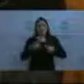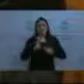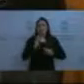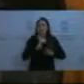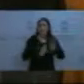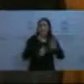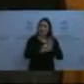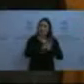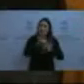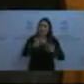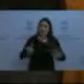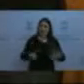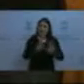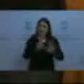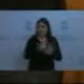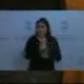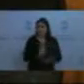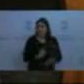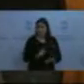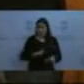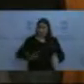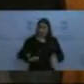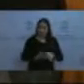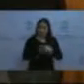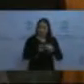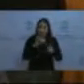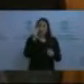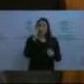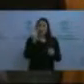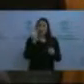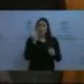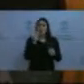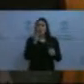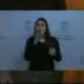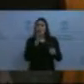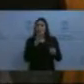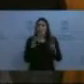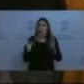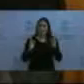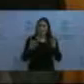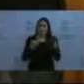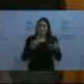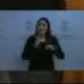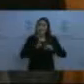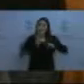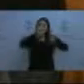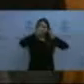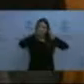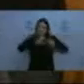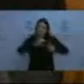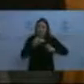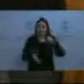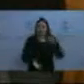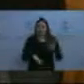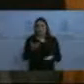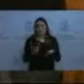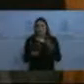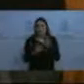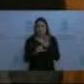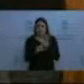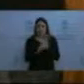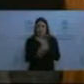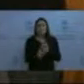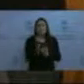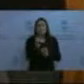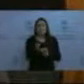del año 2006. Creo que estamos en un tiempo de análisis y evaluación de esta ley y de